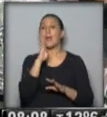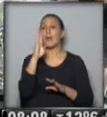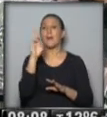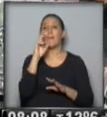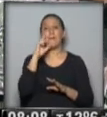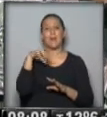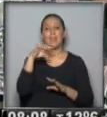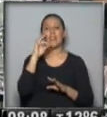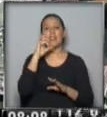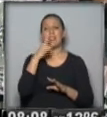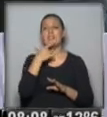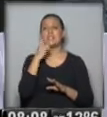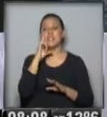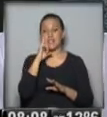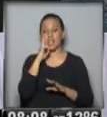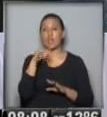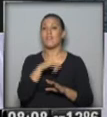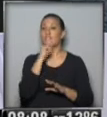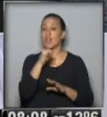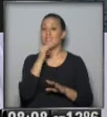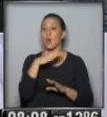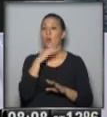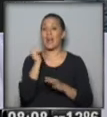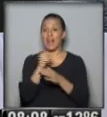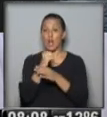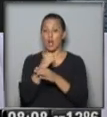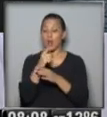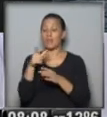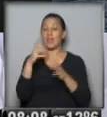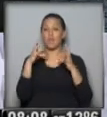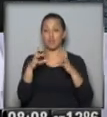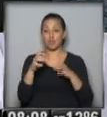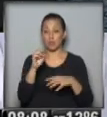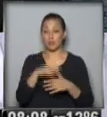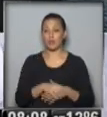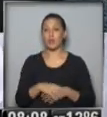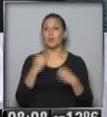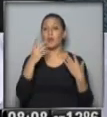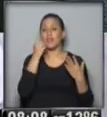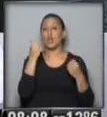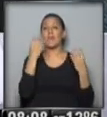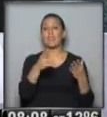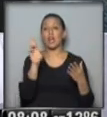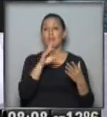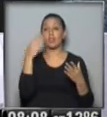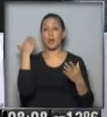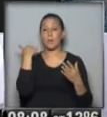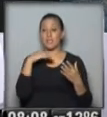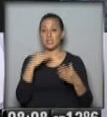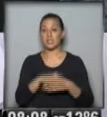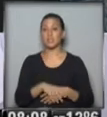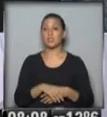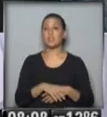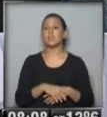toda la información en vivo con juan carlos fernández buen día hola juan cómo están roberto y patricia bueno